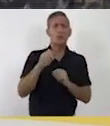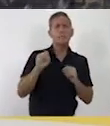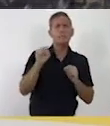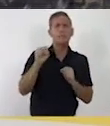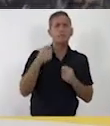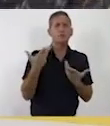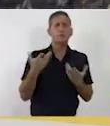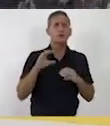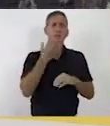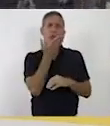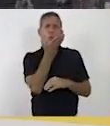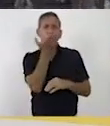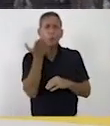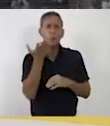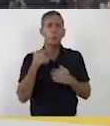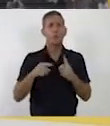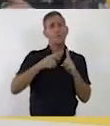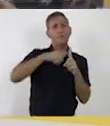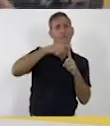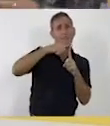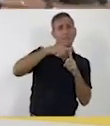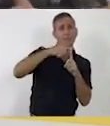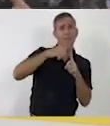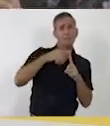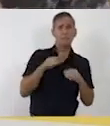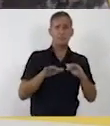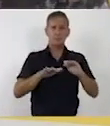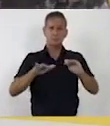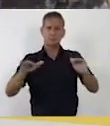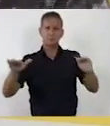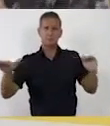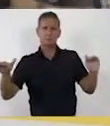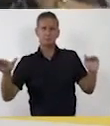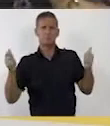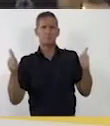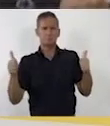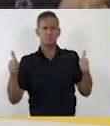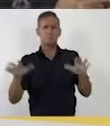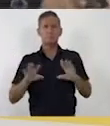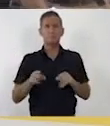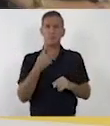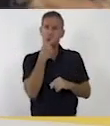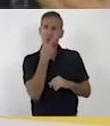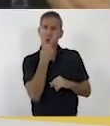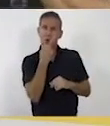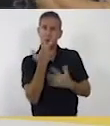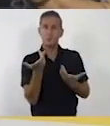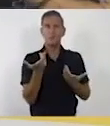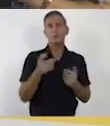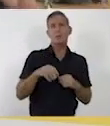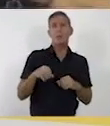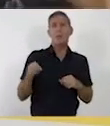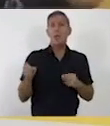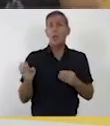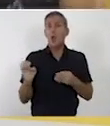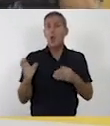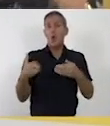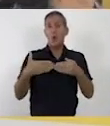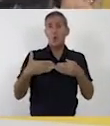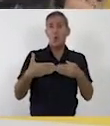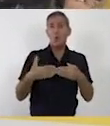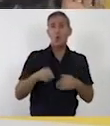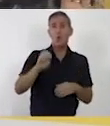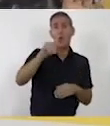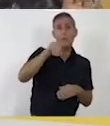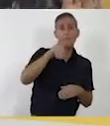que ésta sea, en condiciones de temperatura y presión estándar ambiente. Como ustedes pueden ver, hemos llegado a la conclusión de que existe una